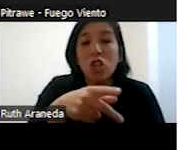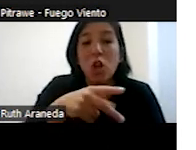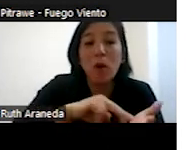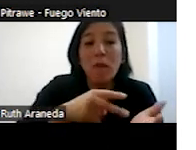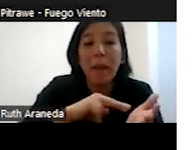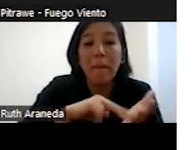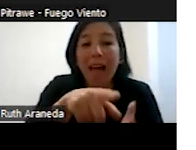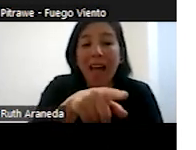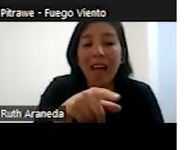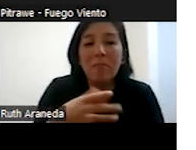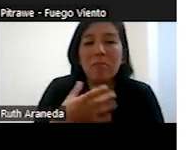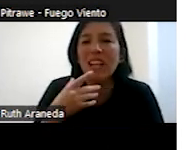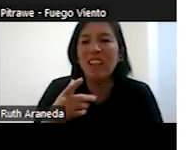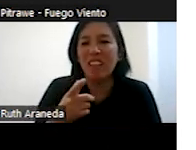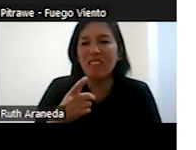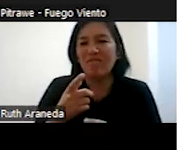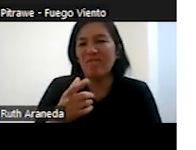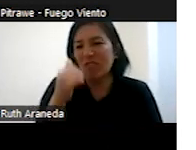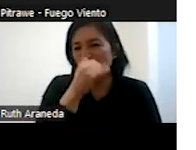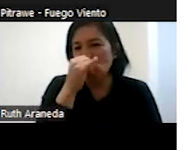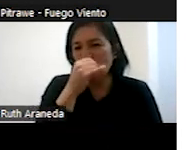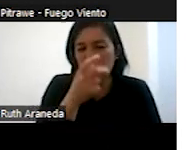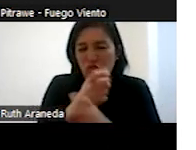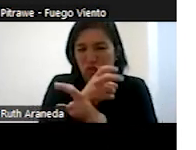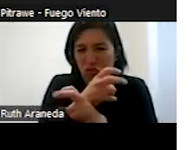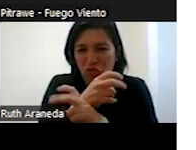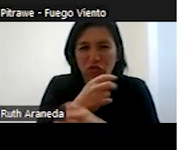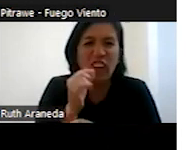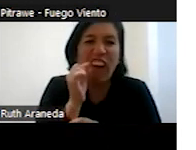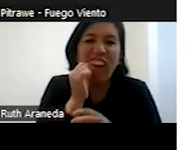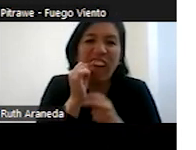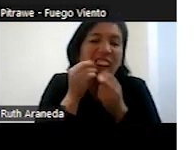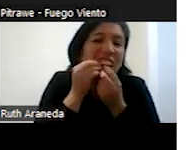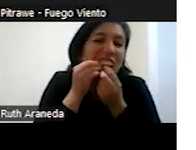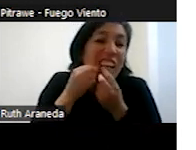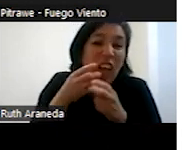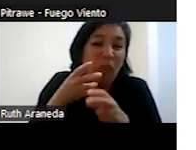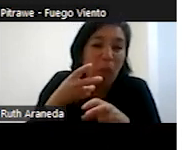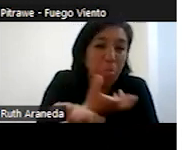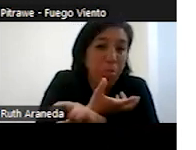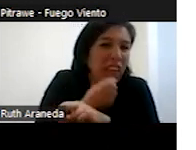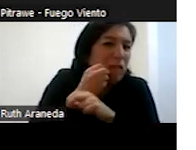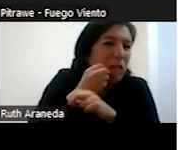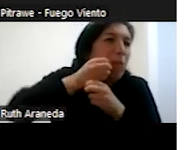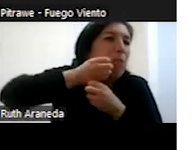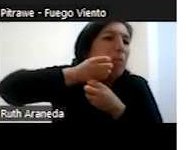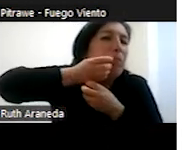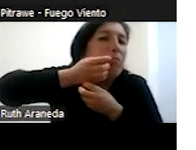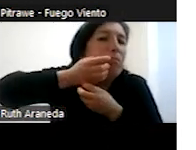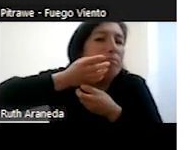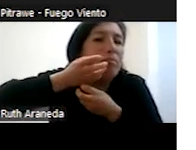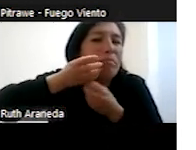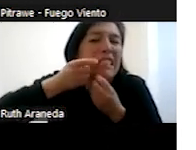dentales es una infección en el hueso, esto empieza a supurar y finalmente se